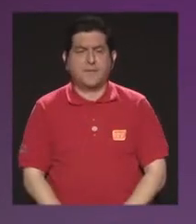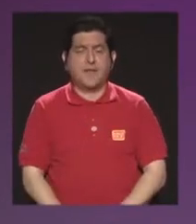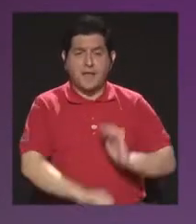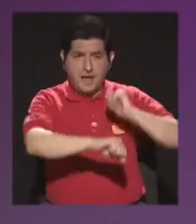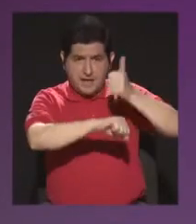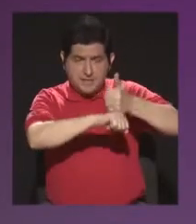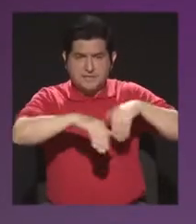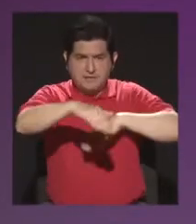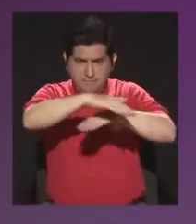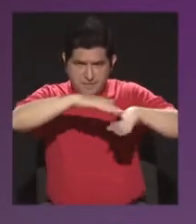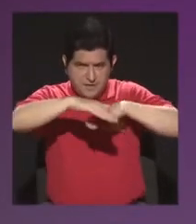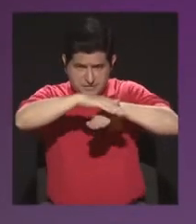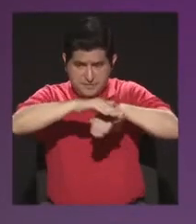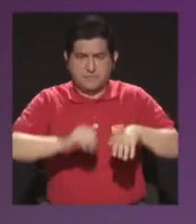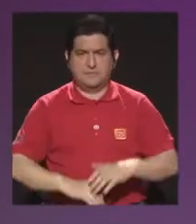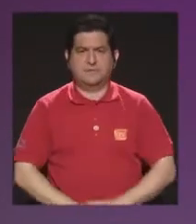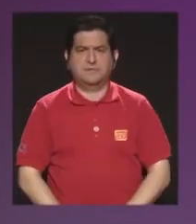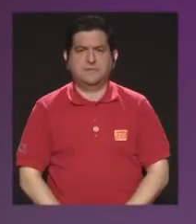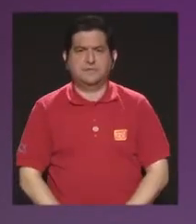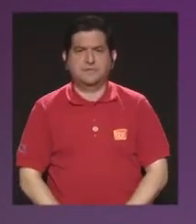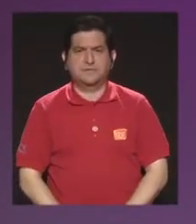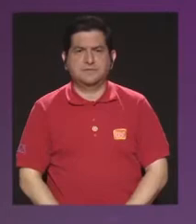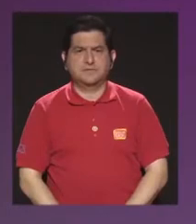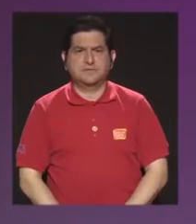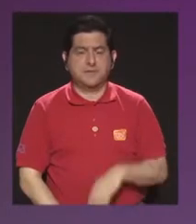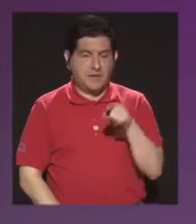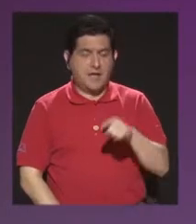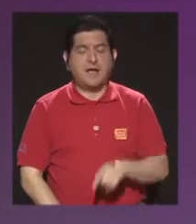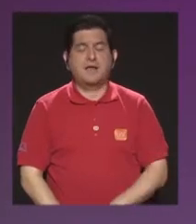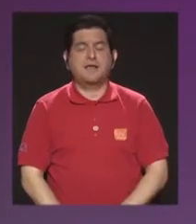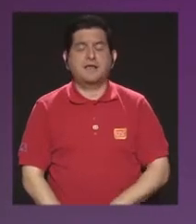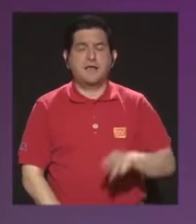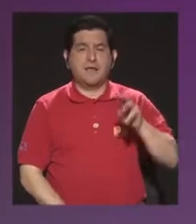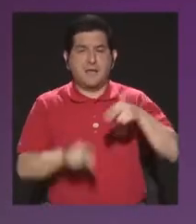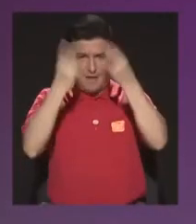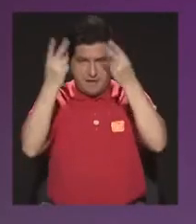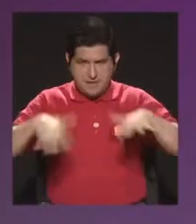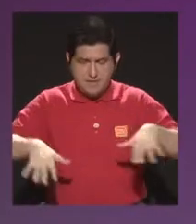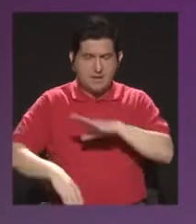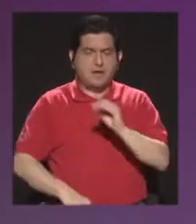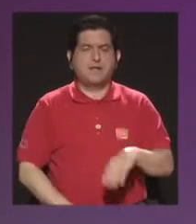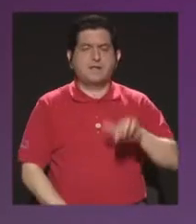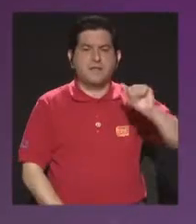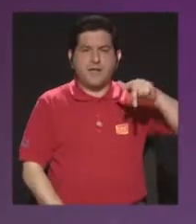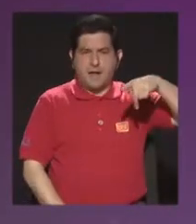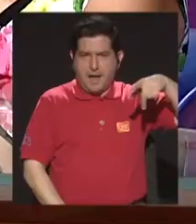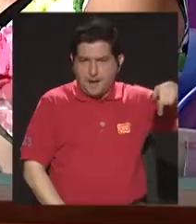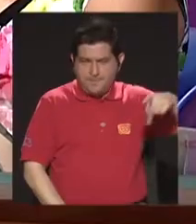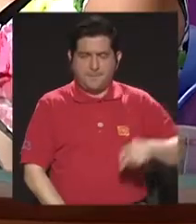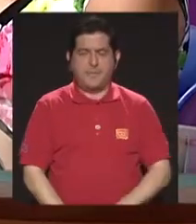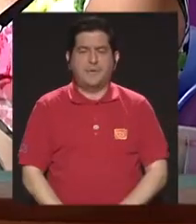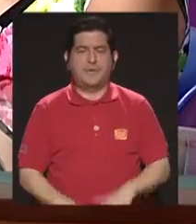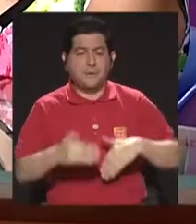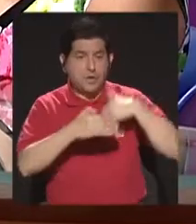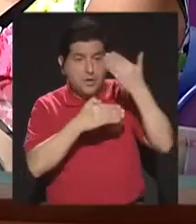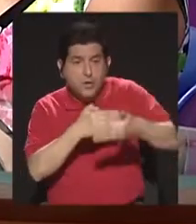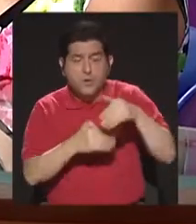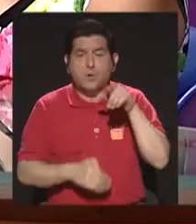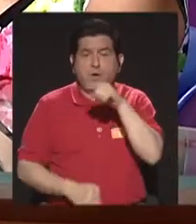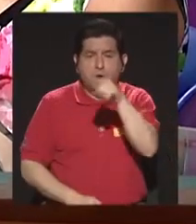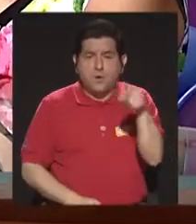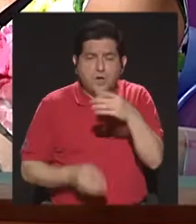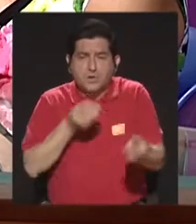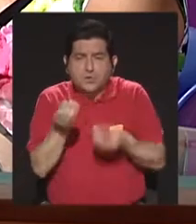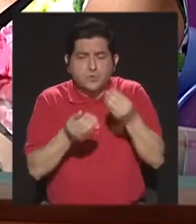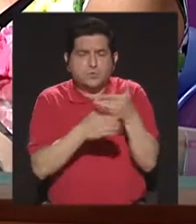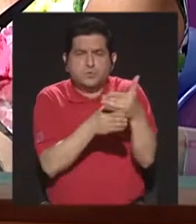con la plataforma con la plataforma web de Hollaback y también con la aplicación, y a partir de eso lo que se han encargado es